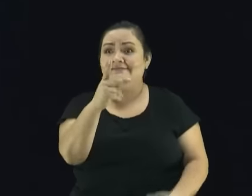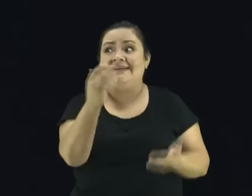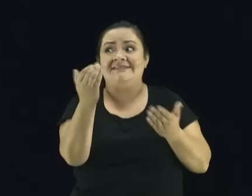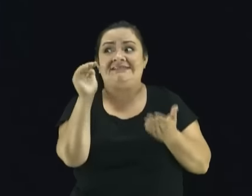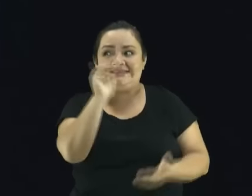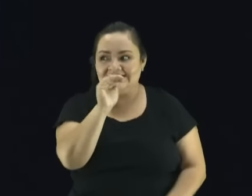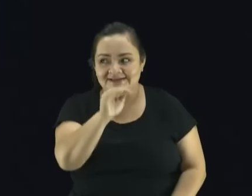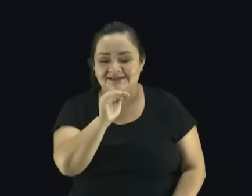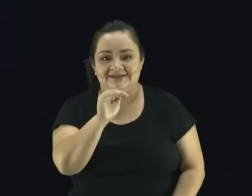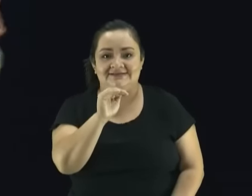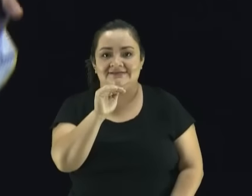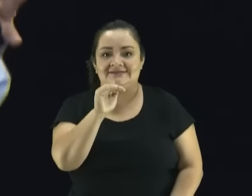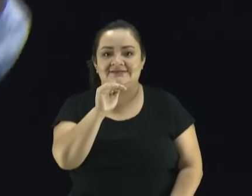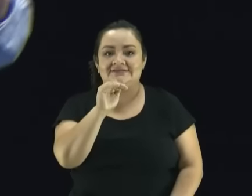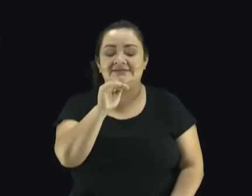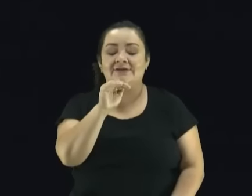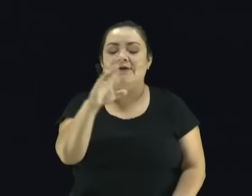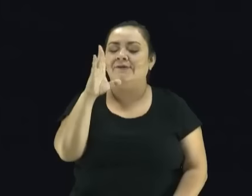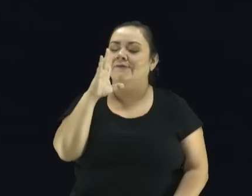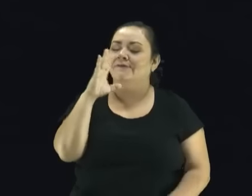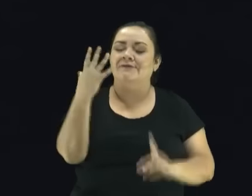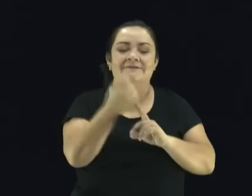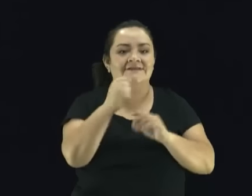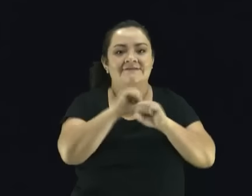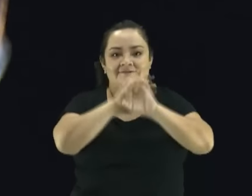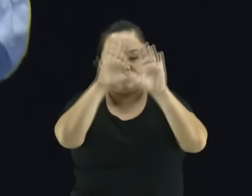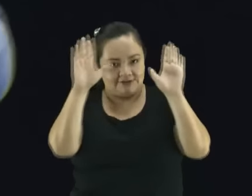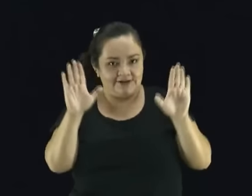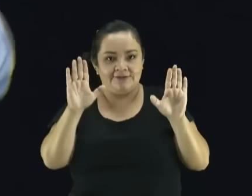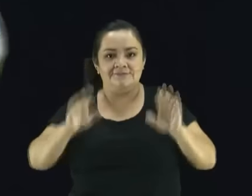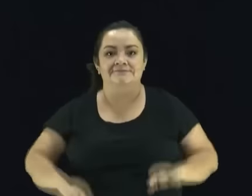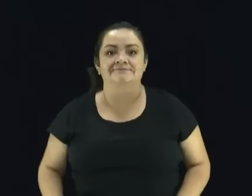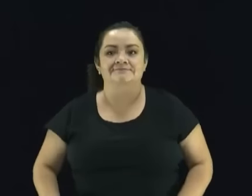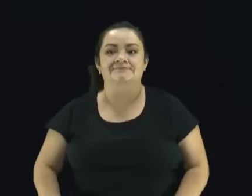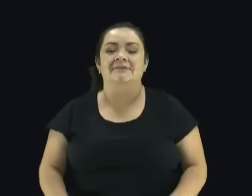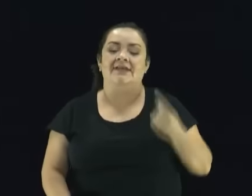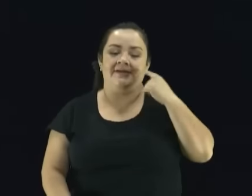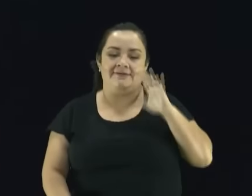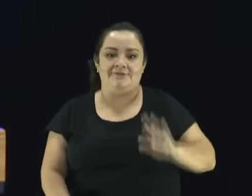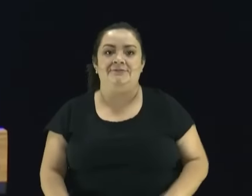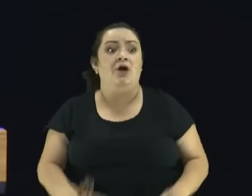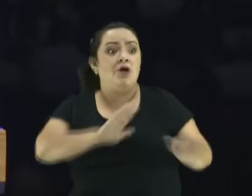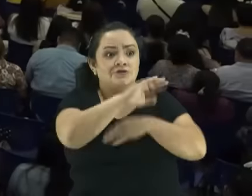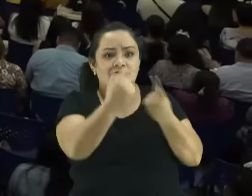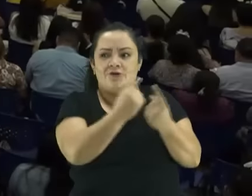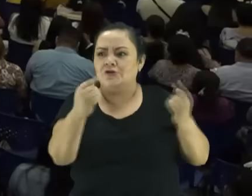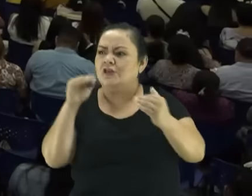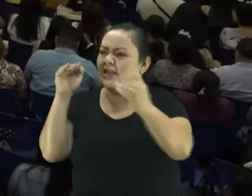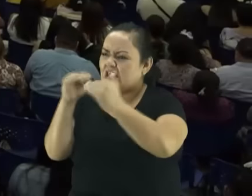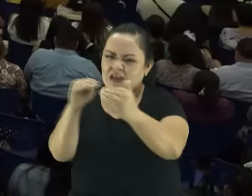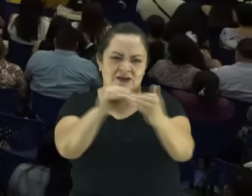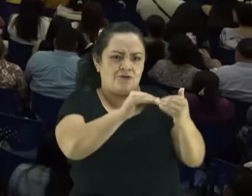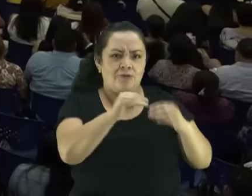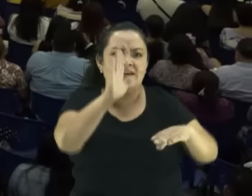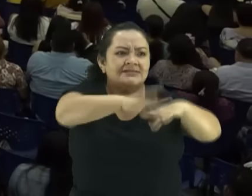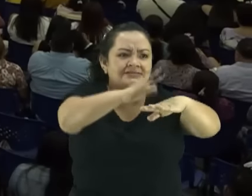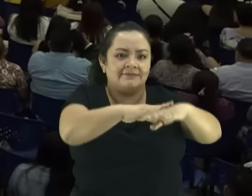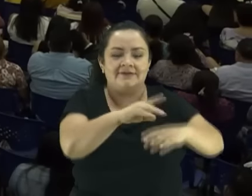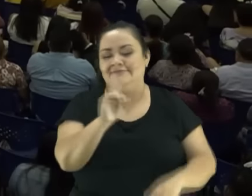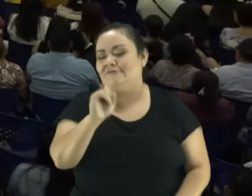especial y específico con una misión específica Dios no nos da el mismo llamado a todos por eso a uno los hizo